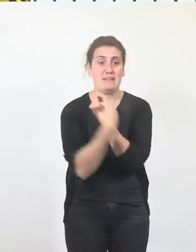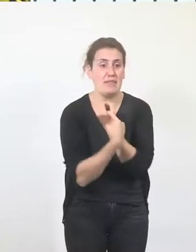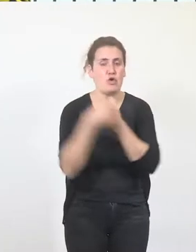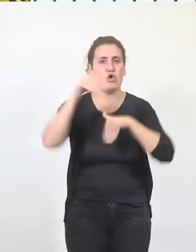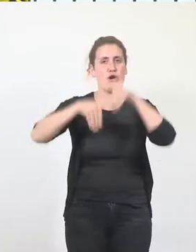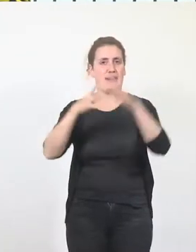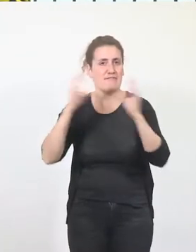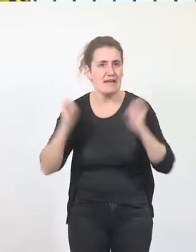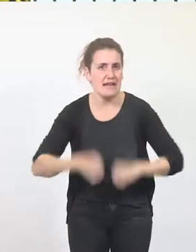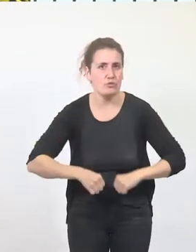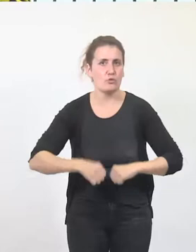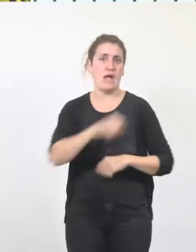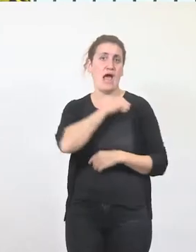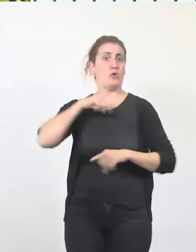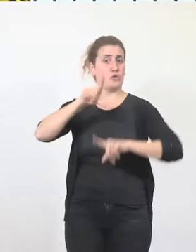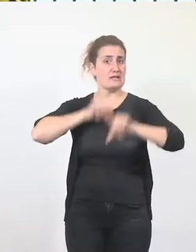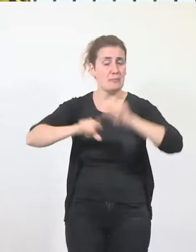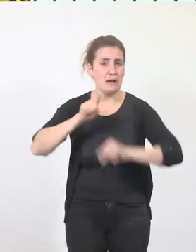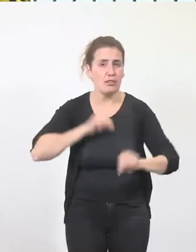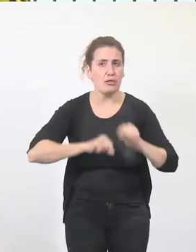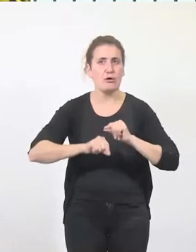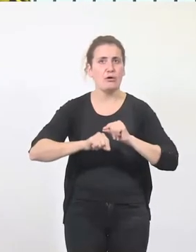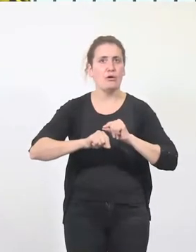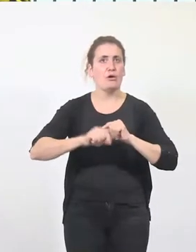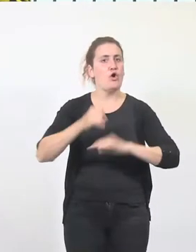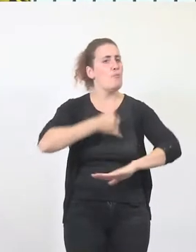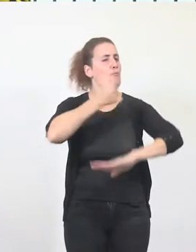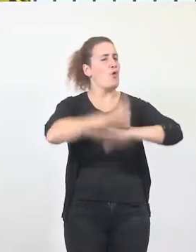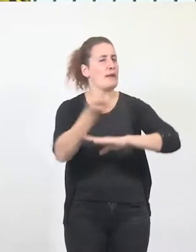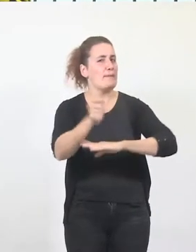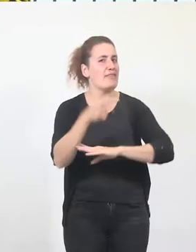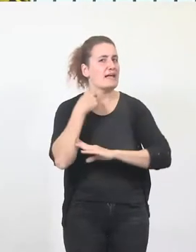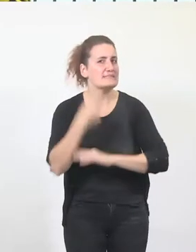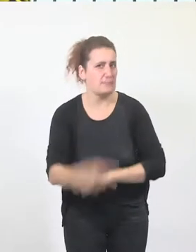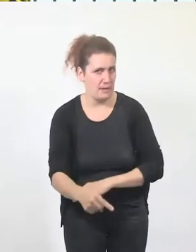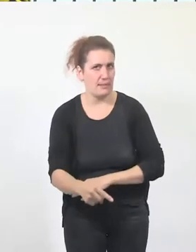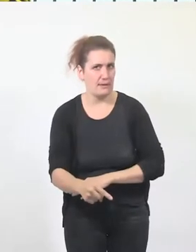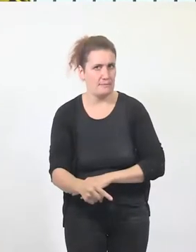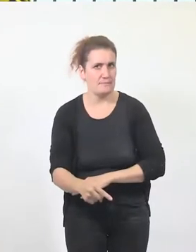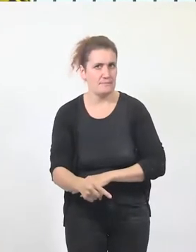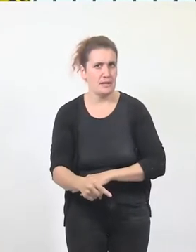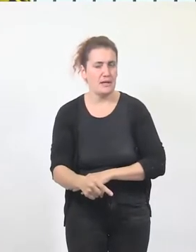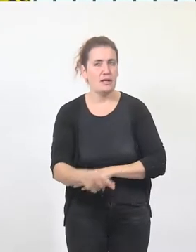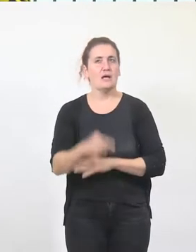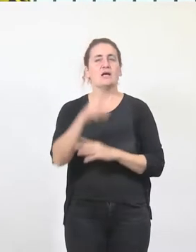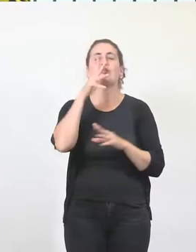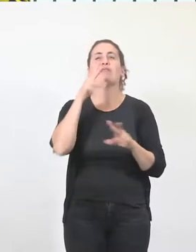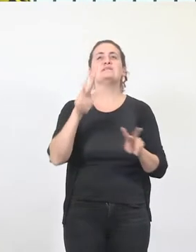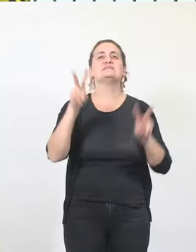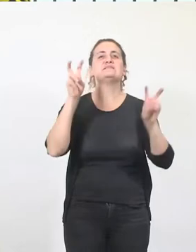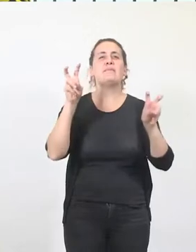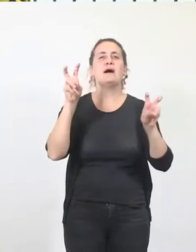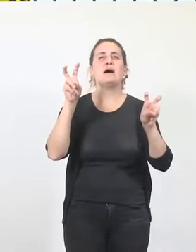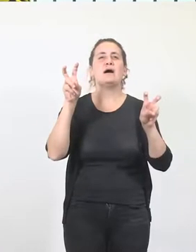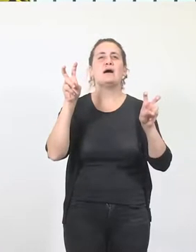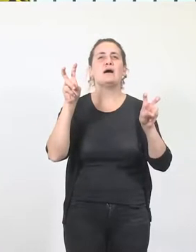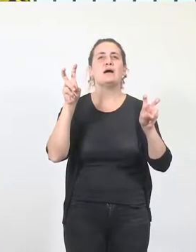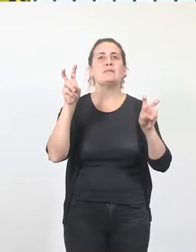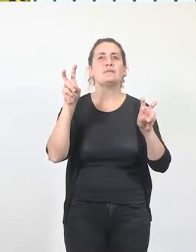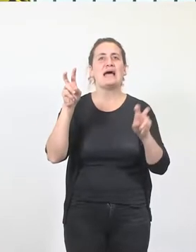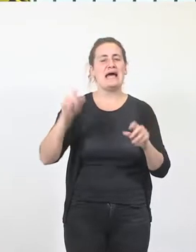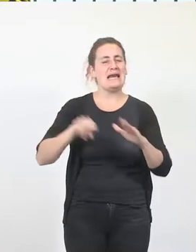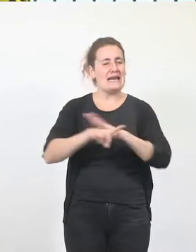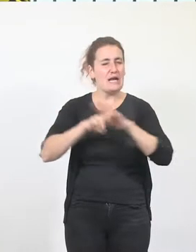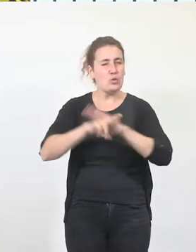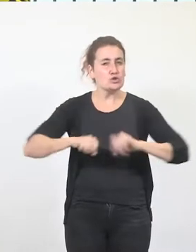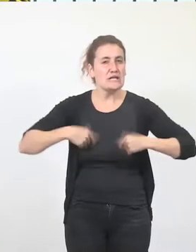al referéndum, a la autodeterminación, se pierde el poder del sí. poderoso. ¿Hasta qué punto tiene importancia los